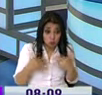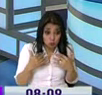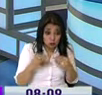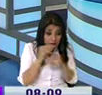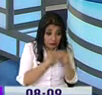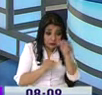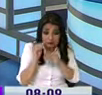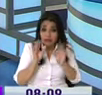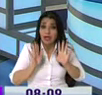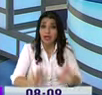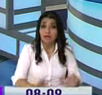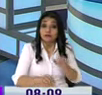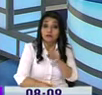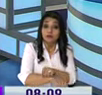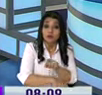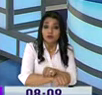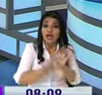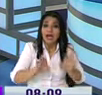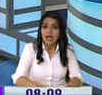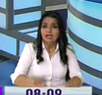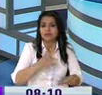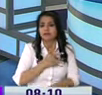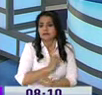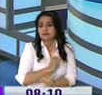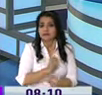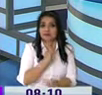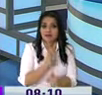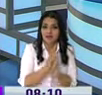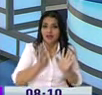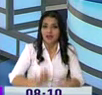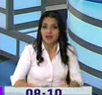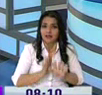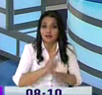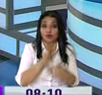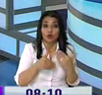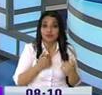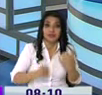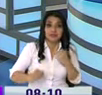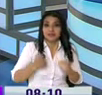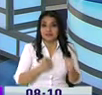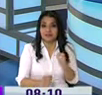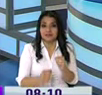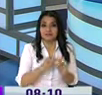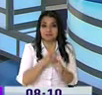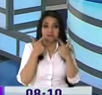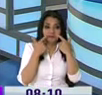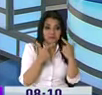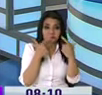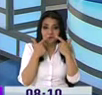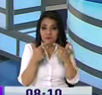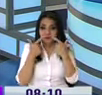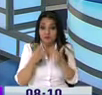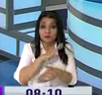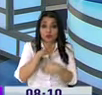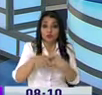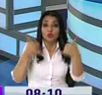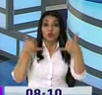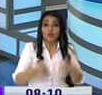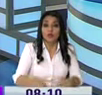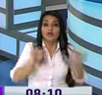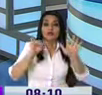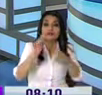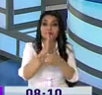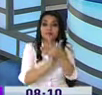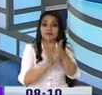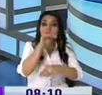partidos, estos partidos son de infarto definitivamente, así que hay que estar pendientes de todos ellos. Todos juegan a las